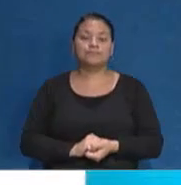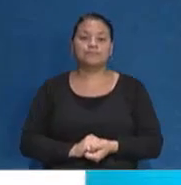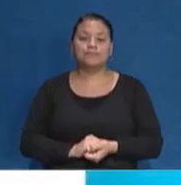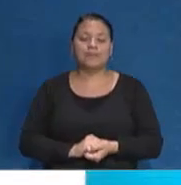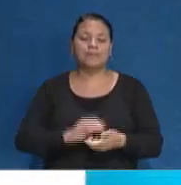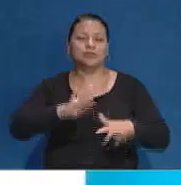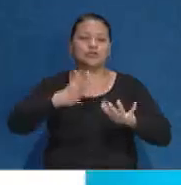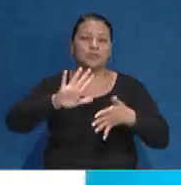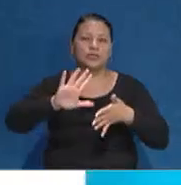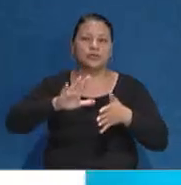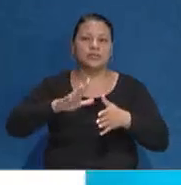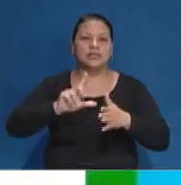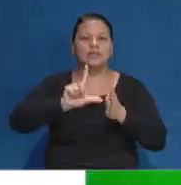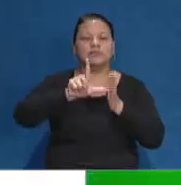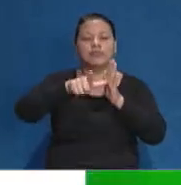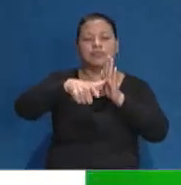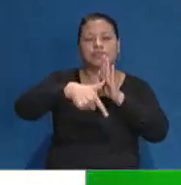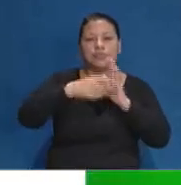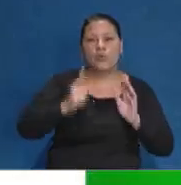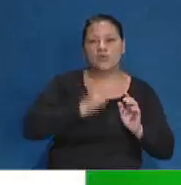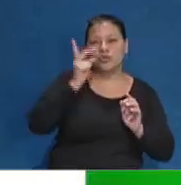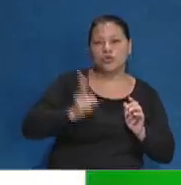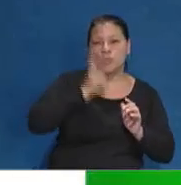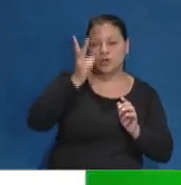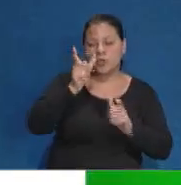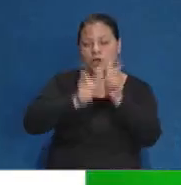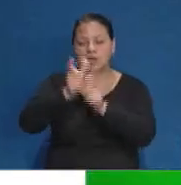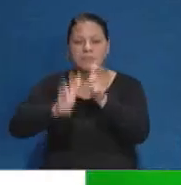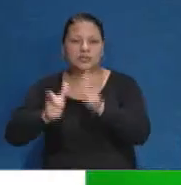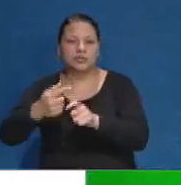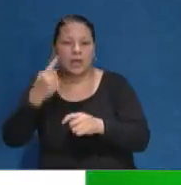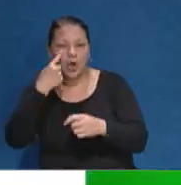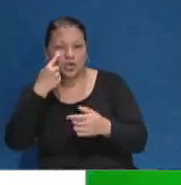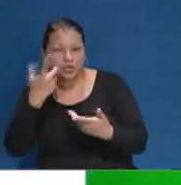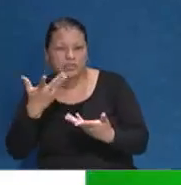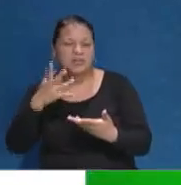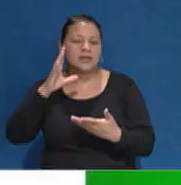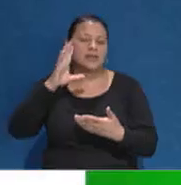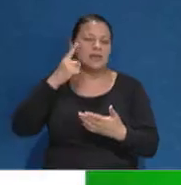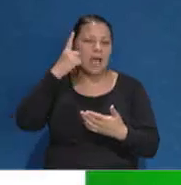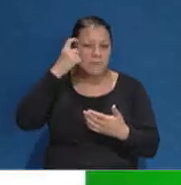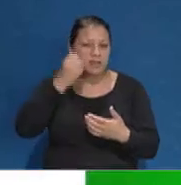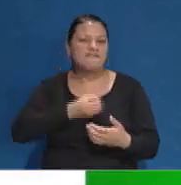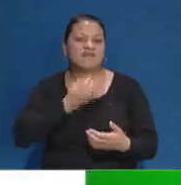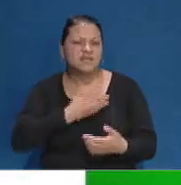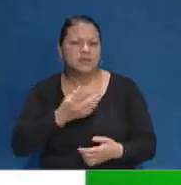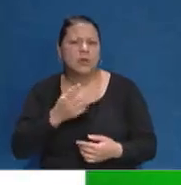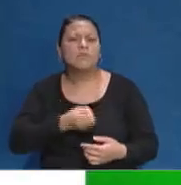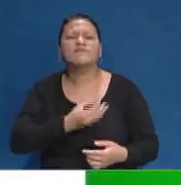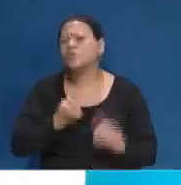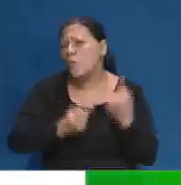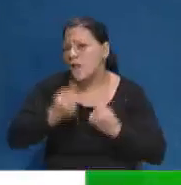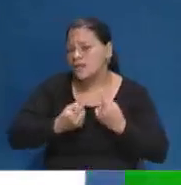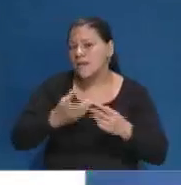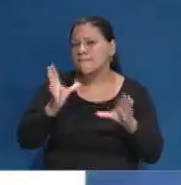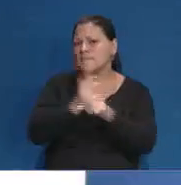se demora entre 1 y 2 años, que es cuando la gente empieza a gozar plenamente de los beneficios. ¿Cuáles son los beneficios? Tiene un transporte más